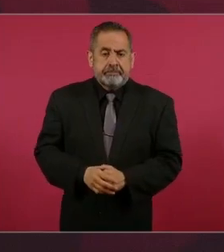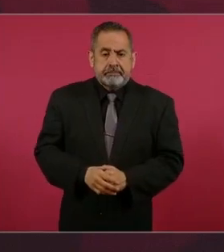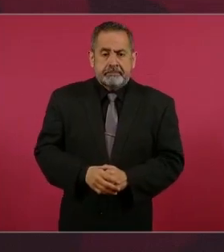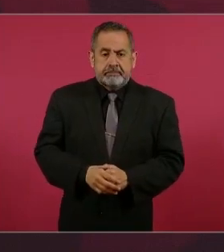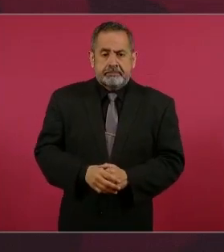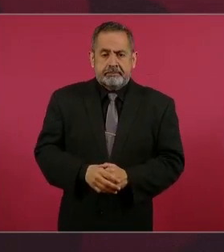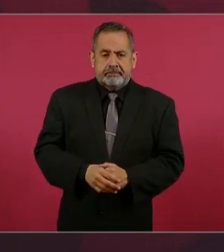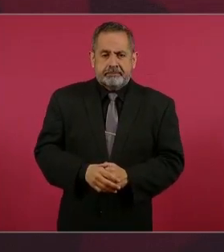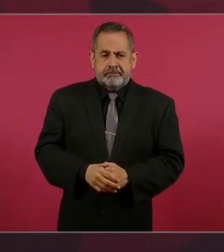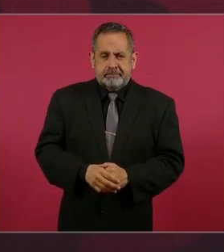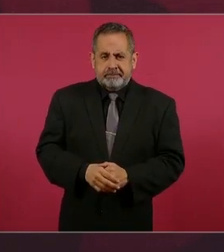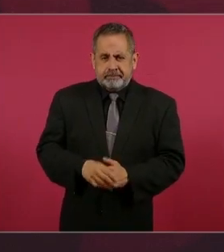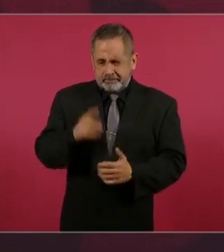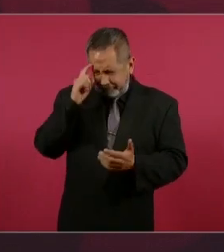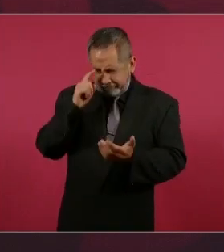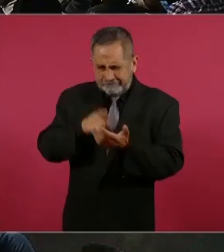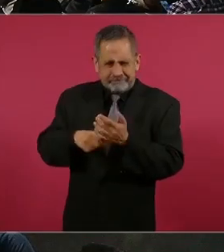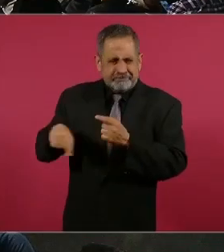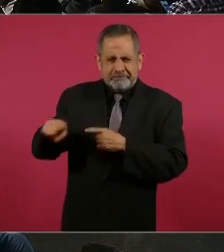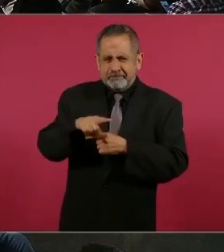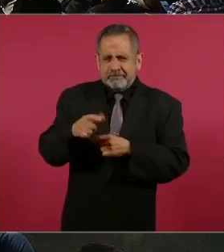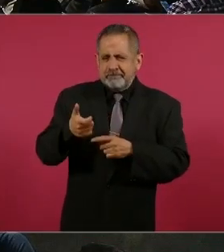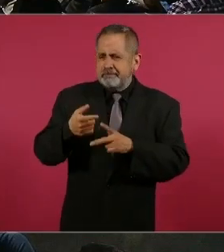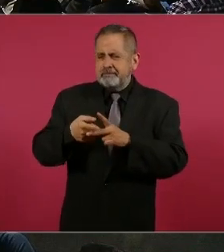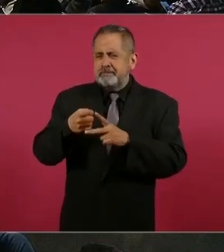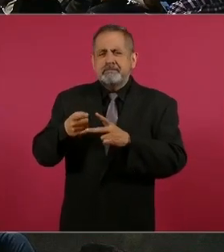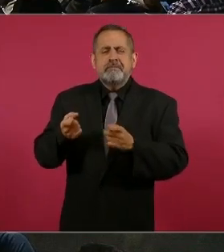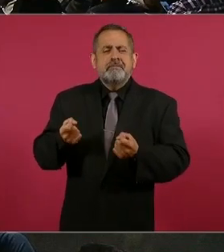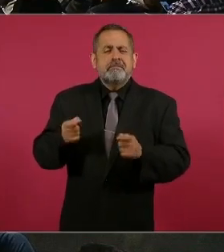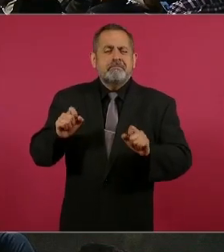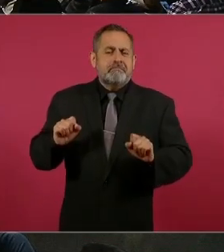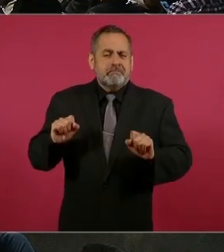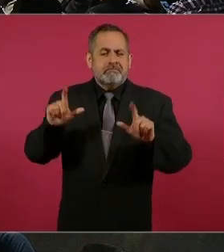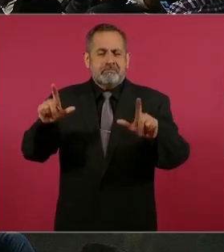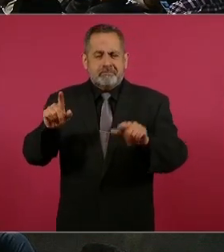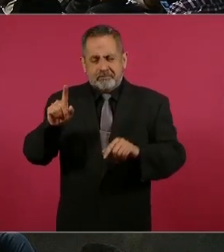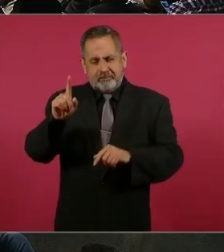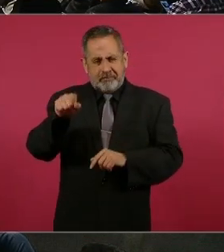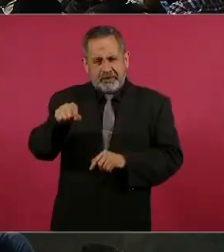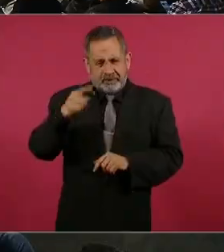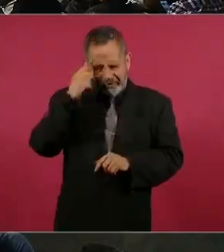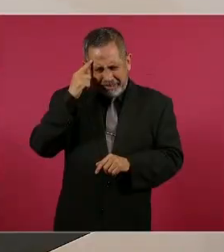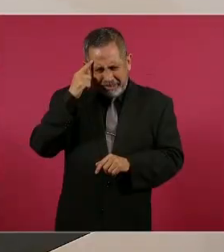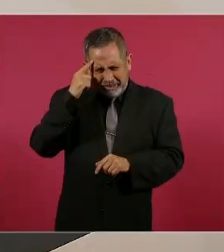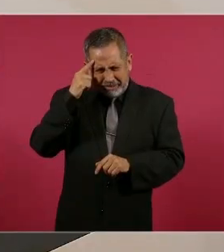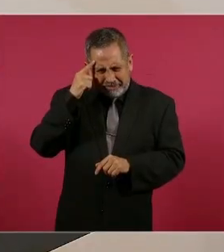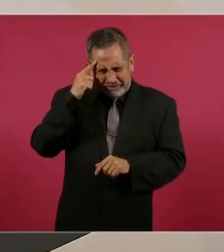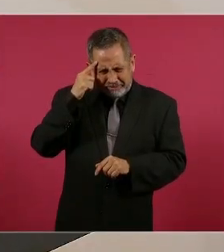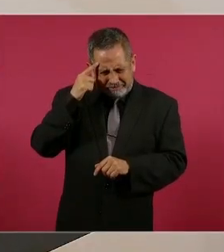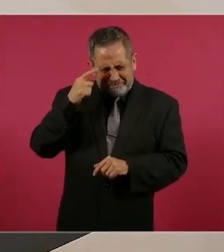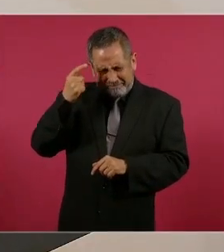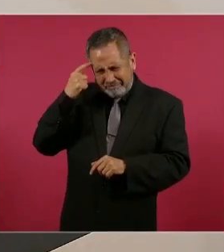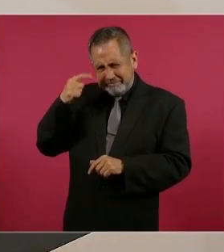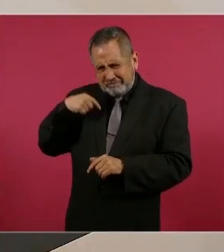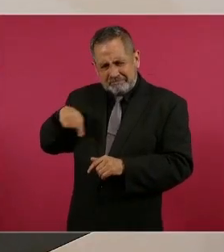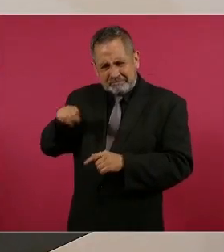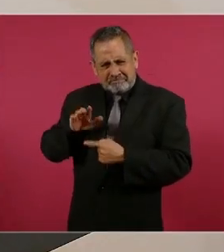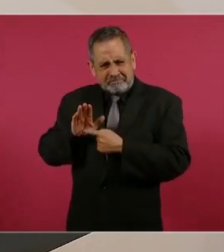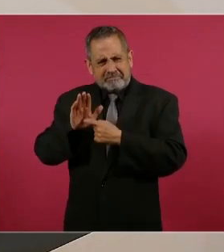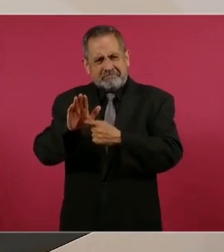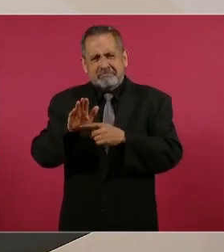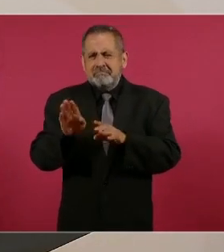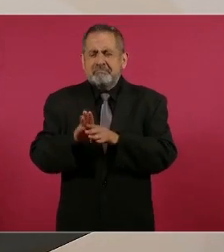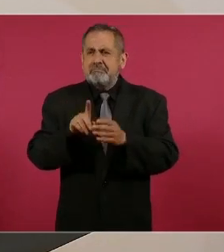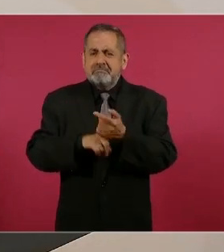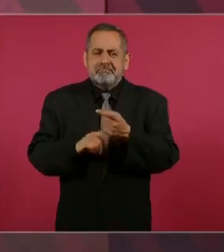Yo creo que deben de tener ahí ustedes alguna lámina que una vez, no sé si la mostramos,